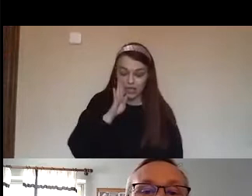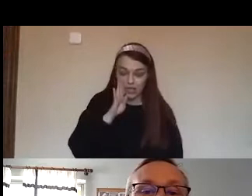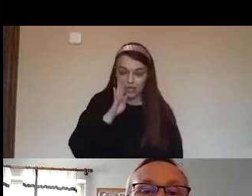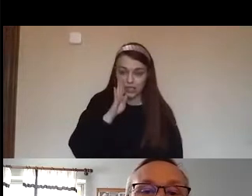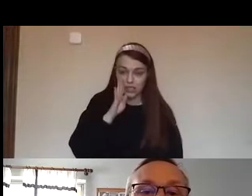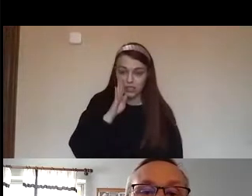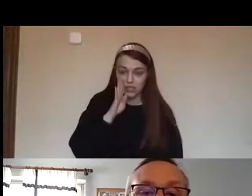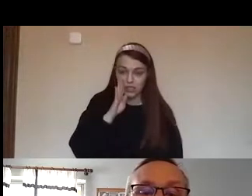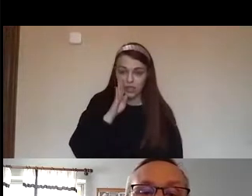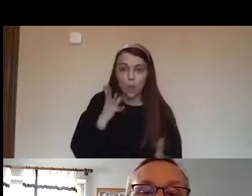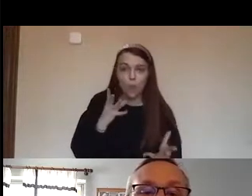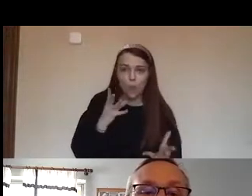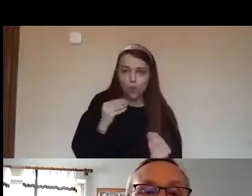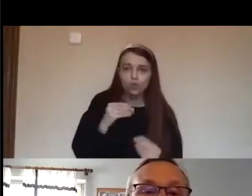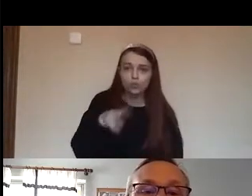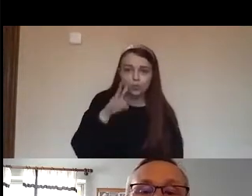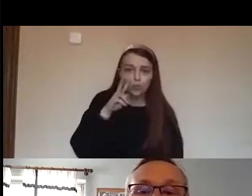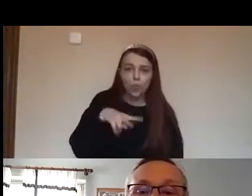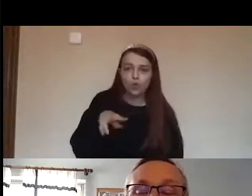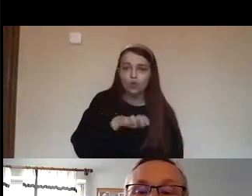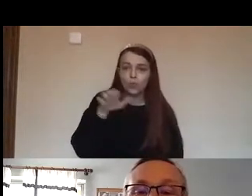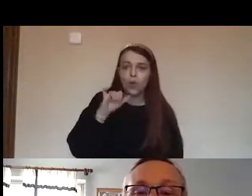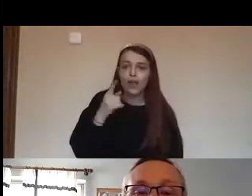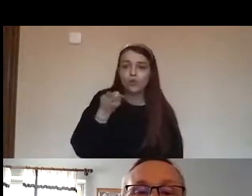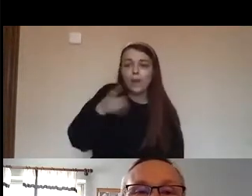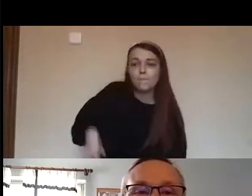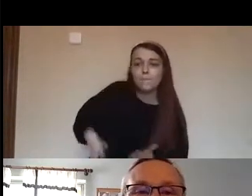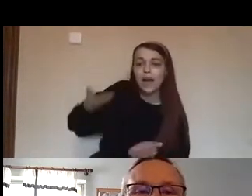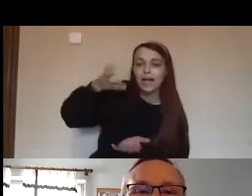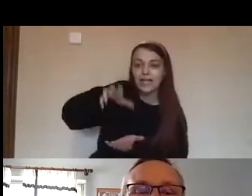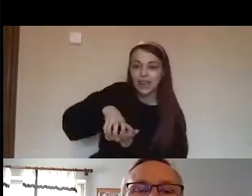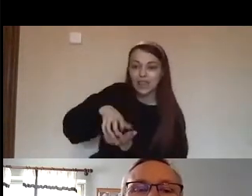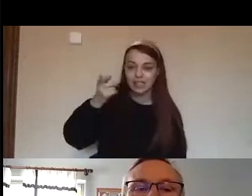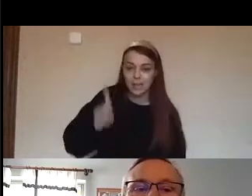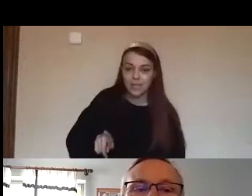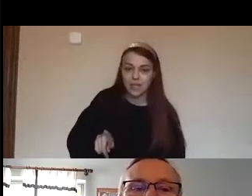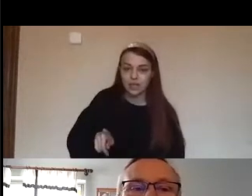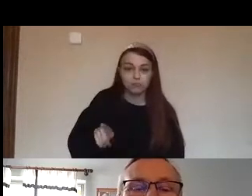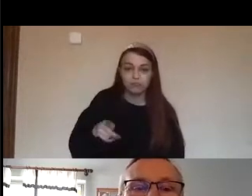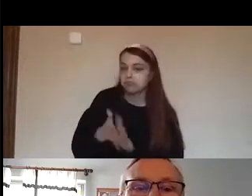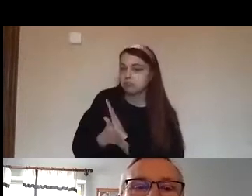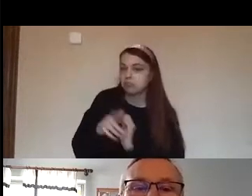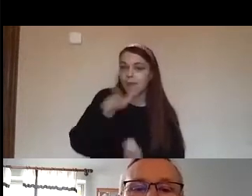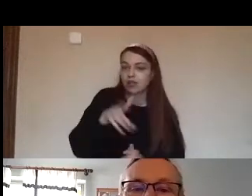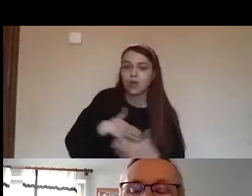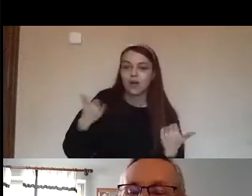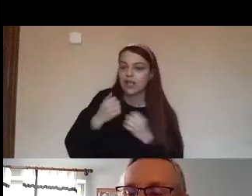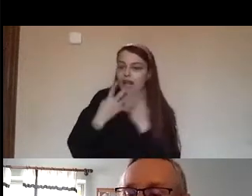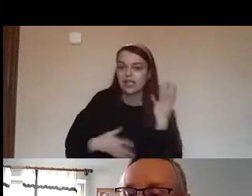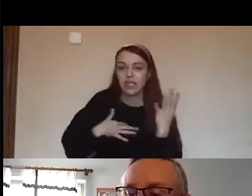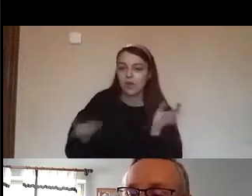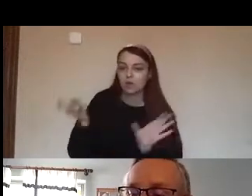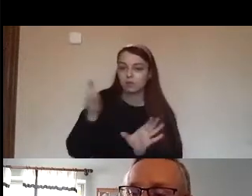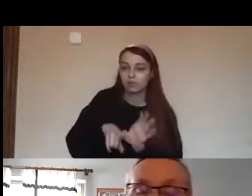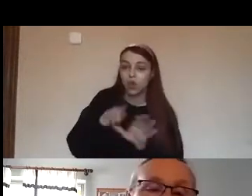son museos europeos, pero hay uno también en Bangladesh y vemos que cualquiera puede unirse a esta lista. Por último,